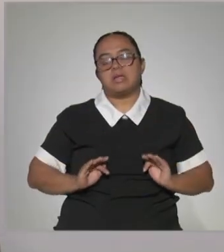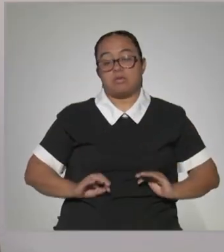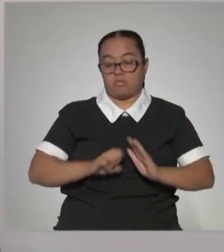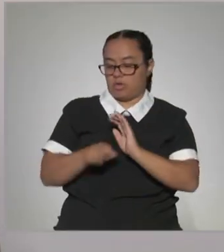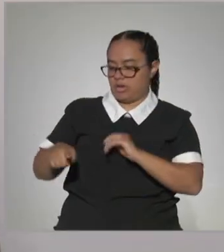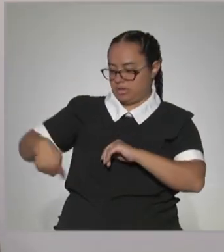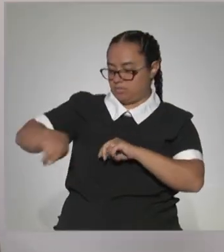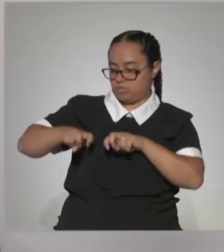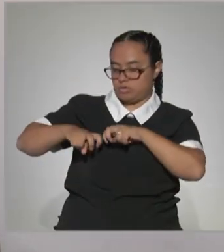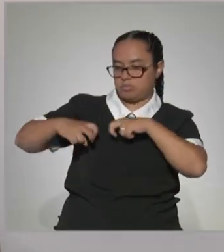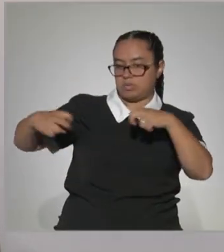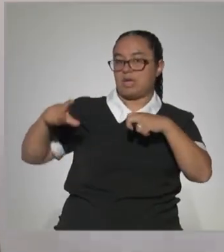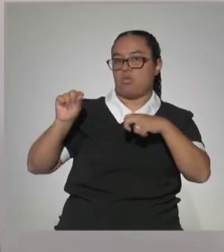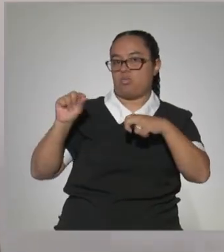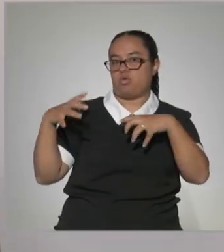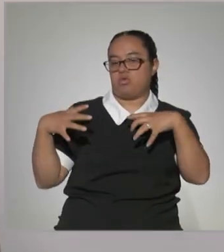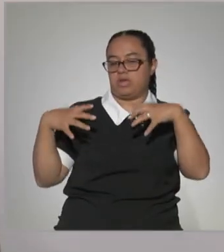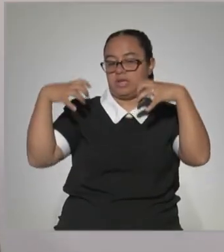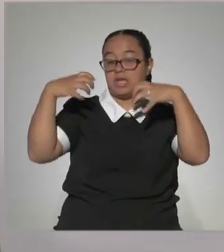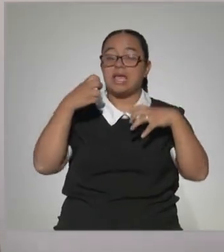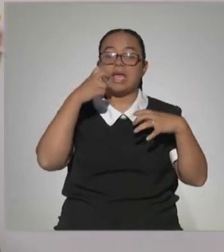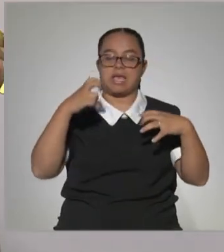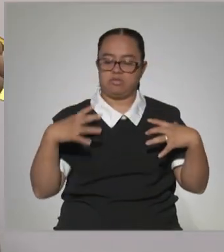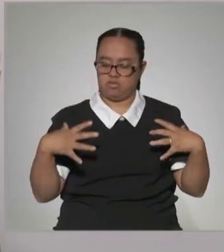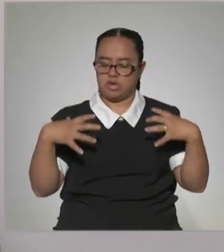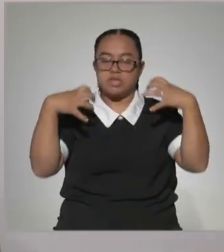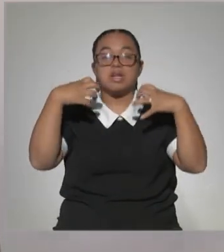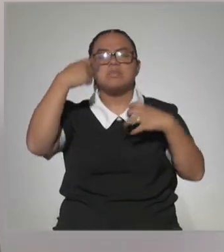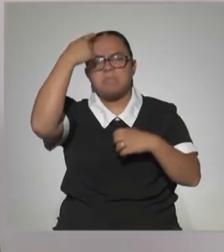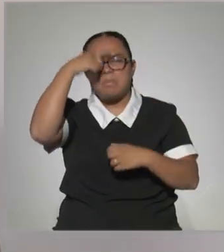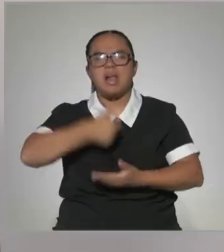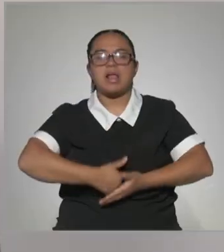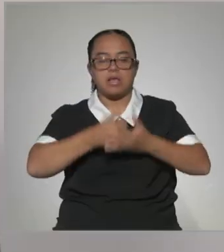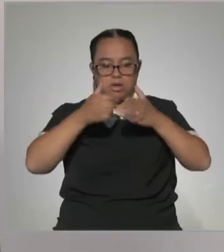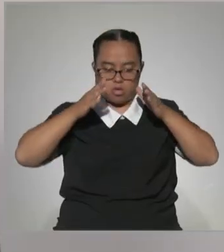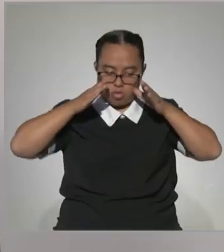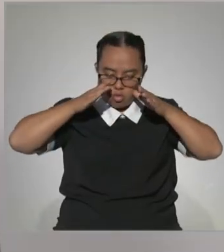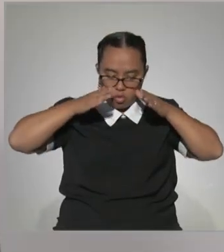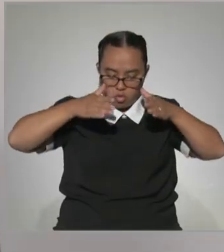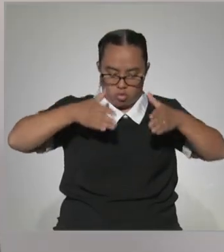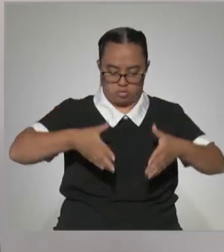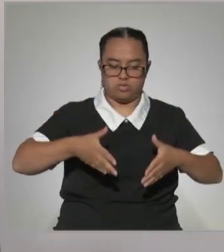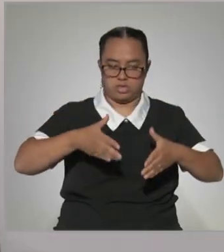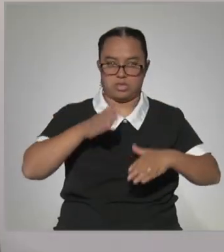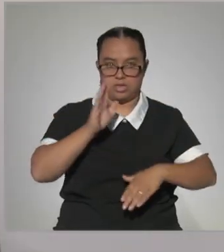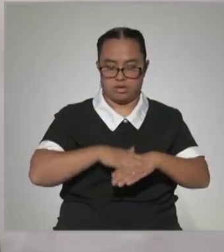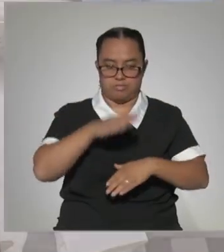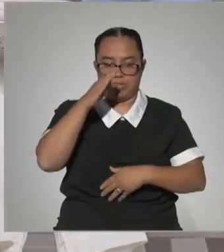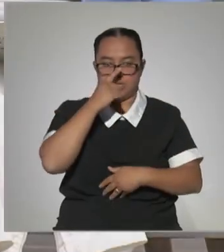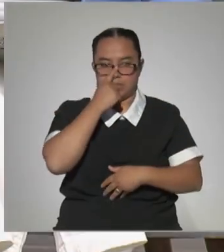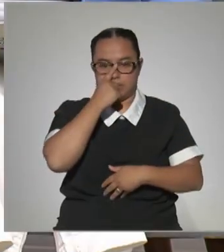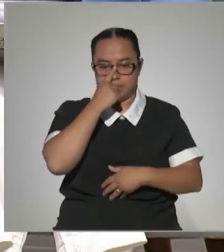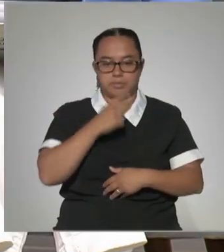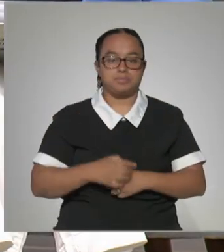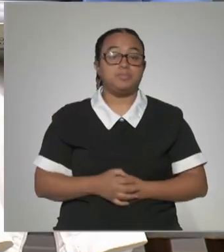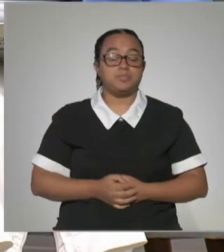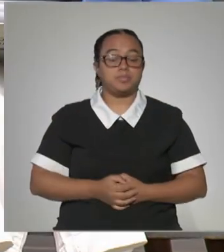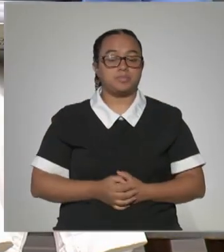tenemos aquí, porque el estrés nos va a hacer concentrarnos a dosis bajas. Y